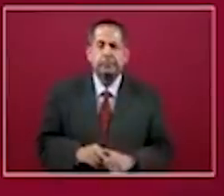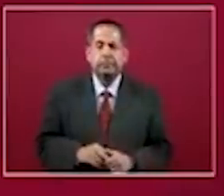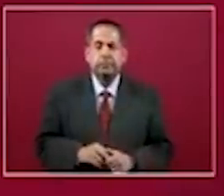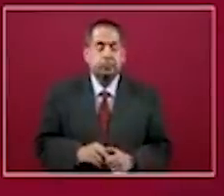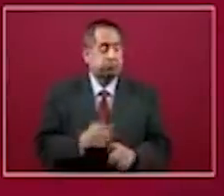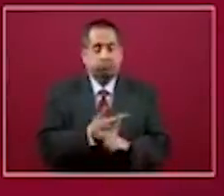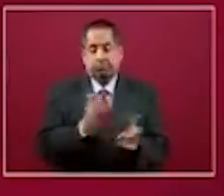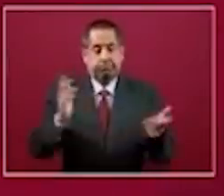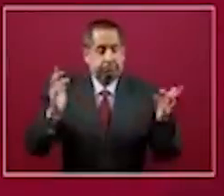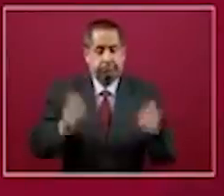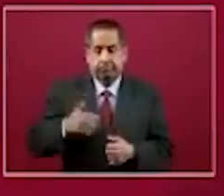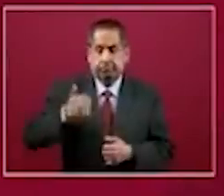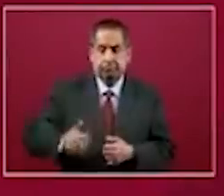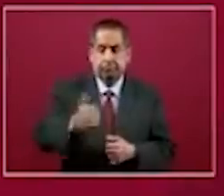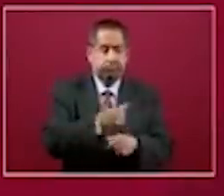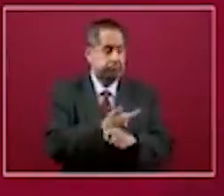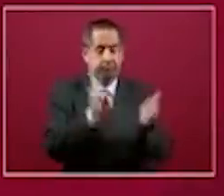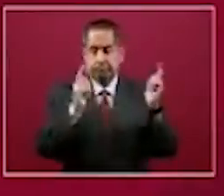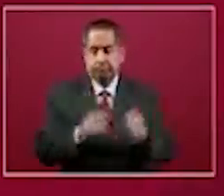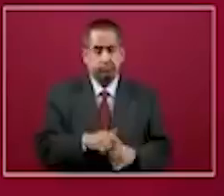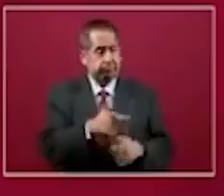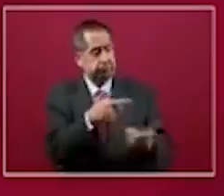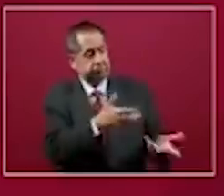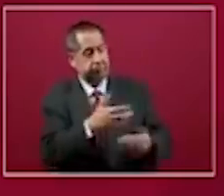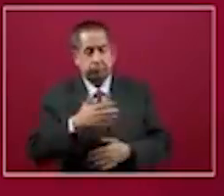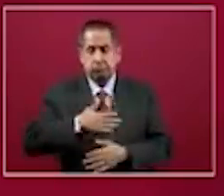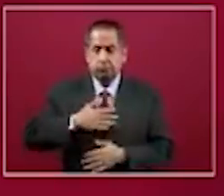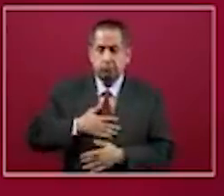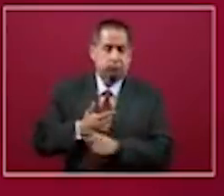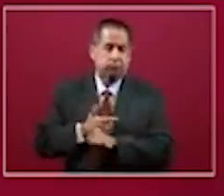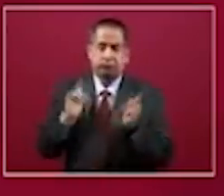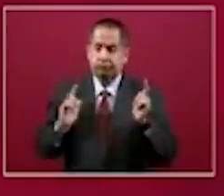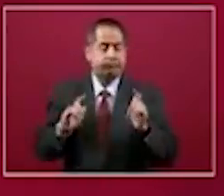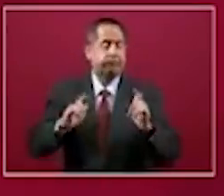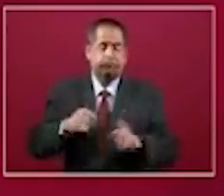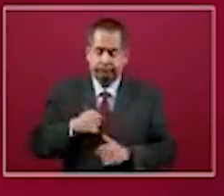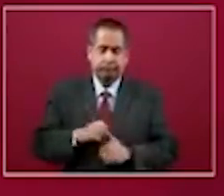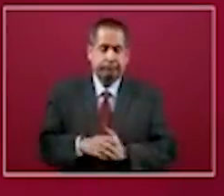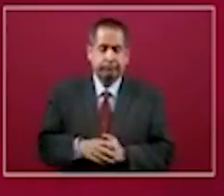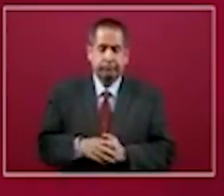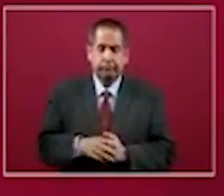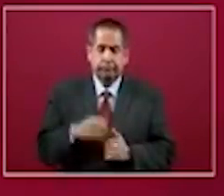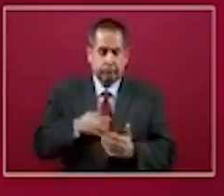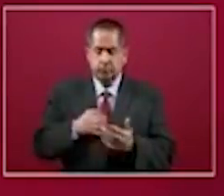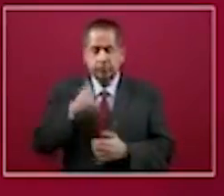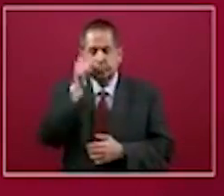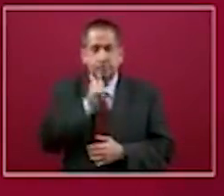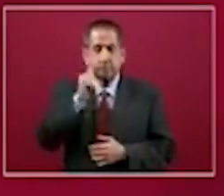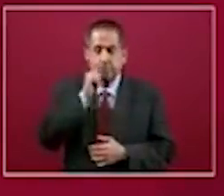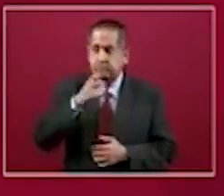pues somos libres, voy a ejercer mi libertad siempre digo lo que